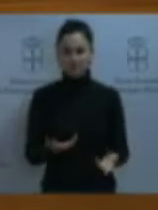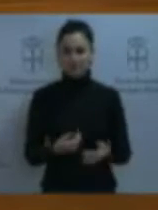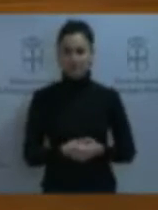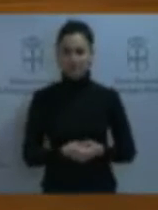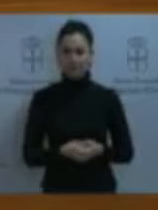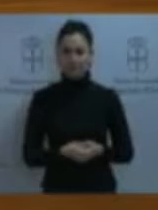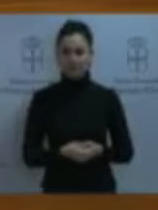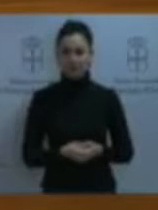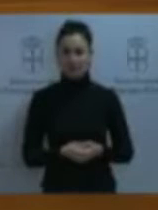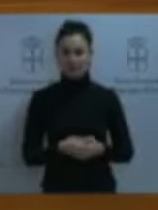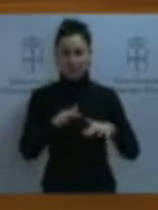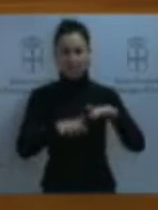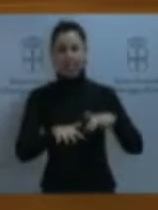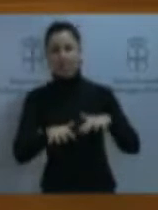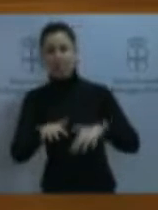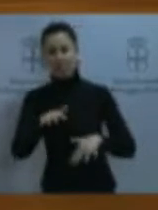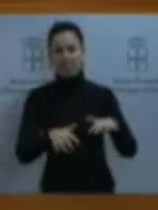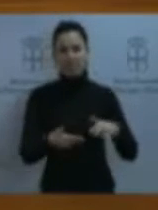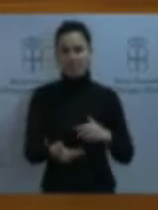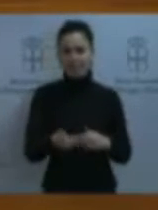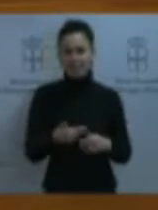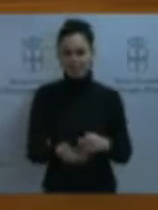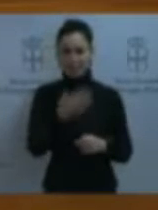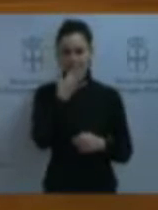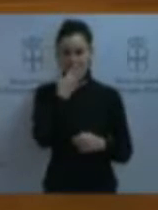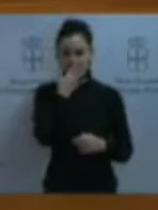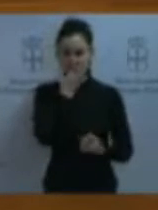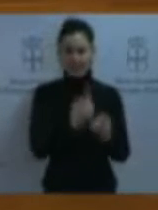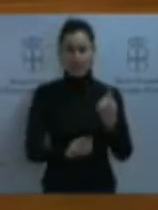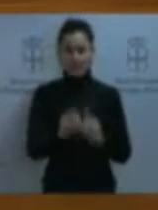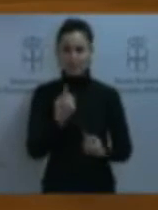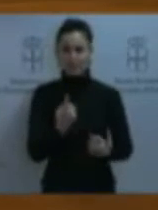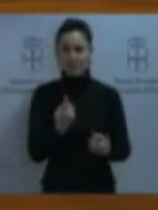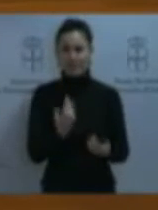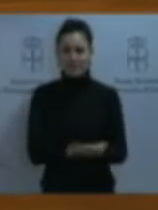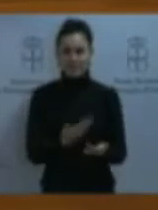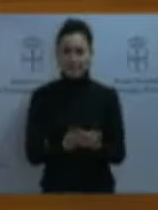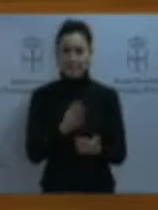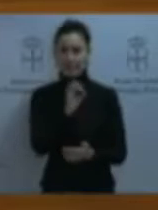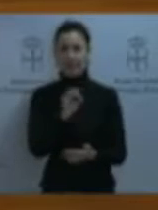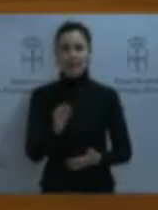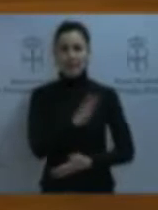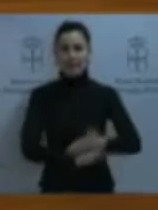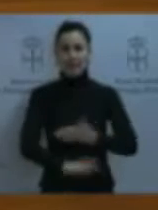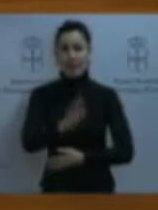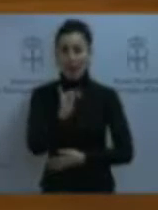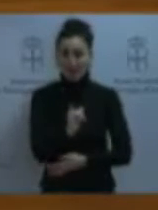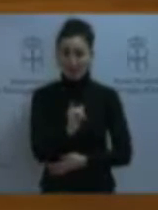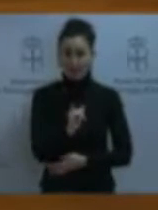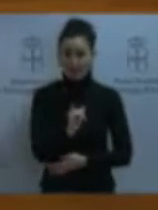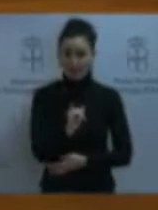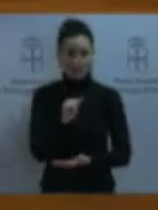precariedad. Algunas de ellas con certificados de discapacidad que de un día para otro se vieron despedidas de sus trabajos sin ningún